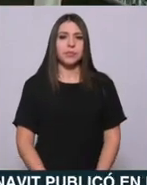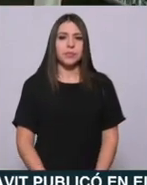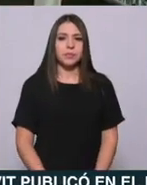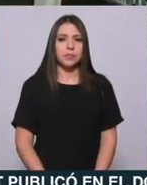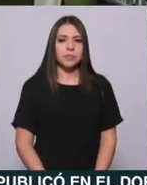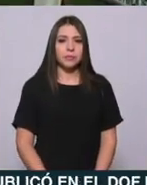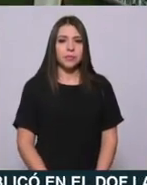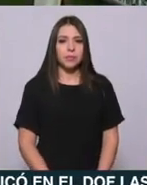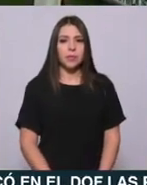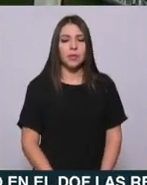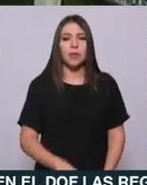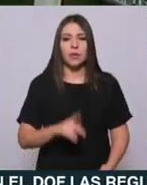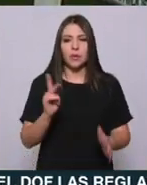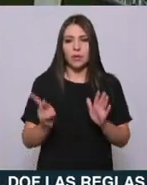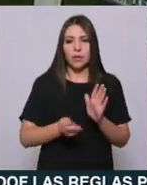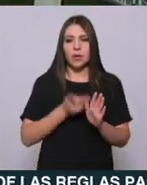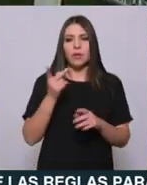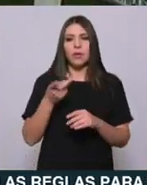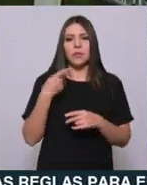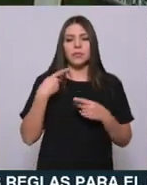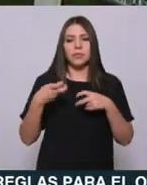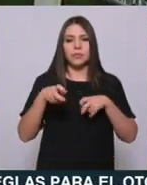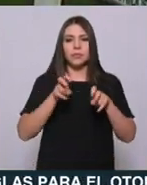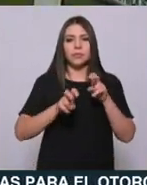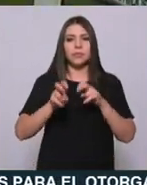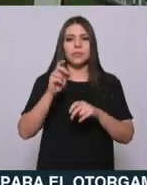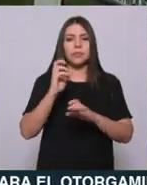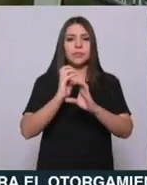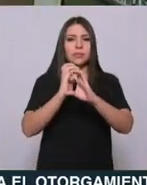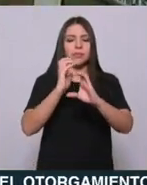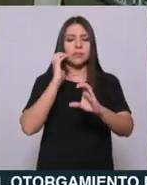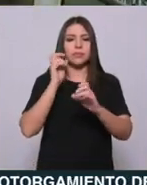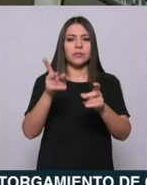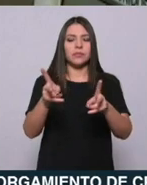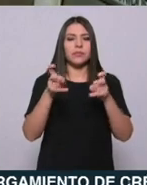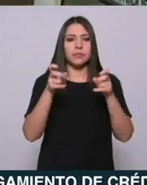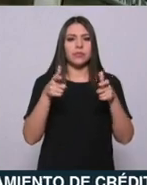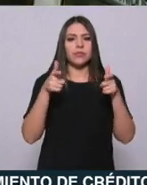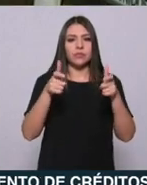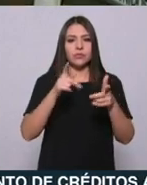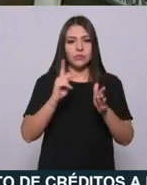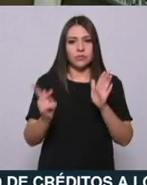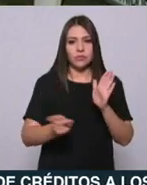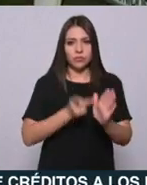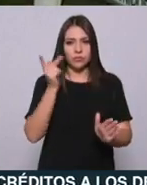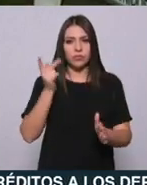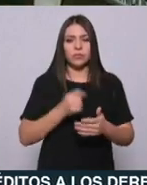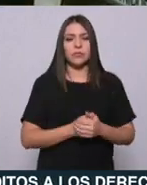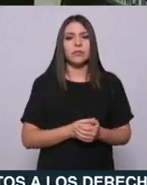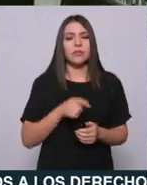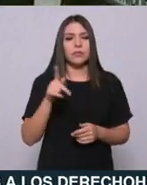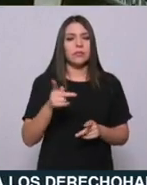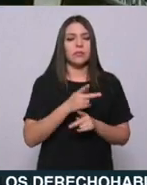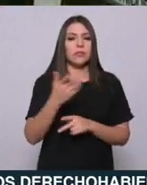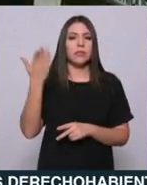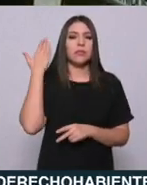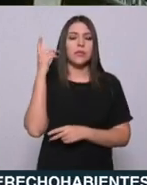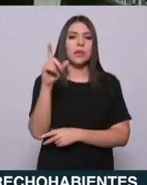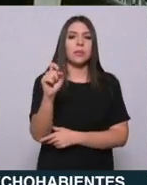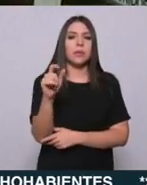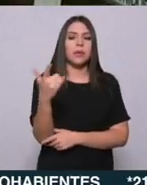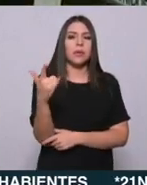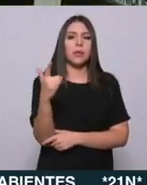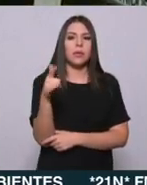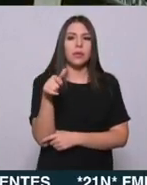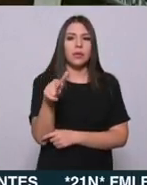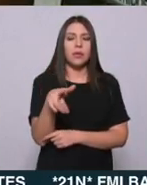Nuevamente, los pasajeros de una combi de transporte público fueron víctimas de un asalto. Los hechos ocurrieron el pasado 20 de julio en